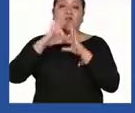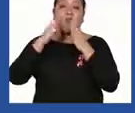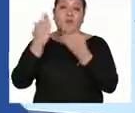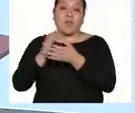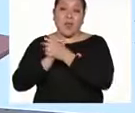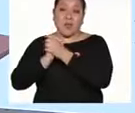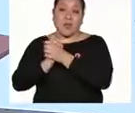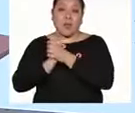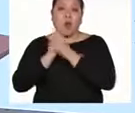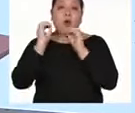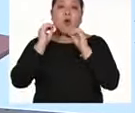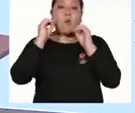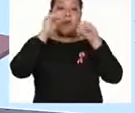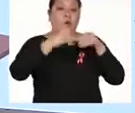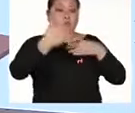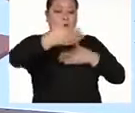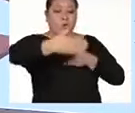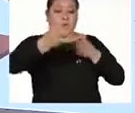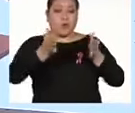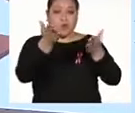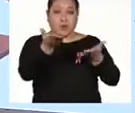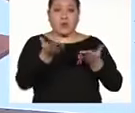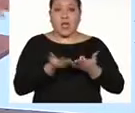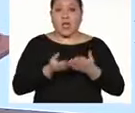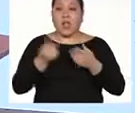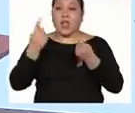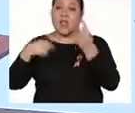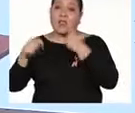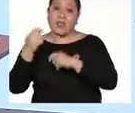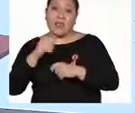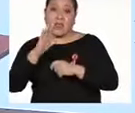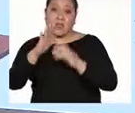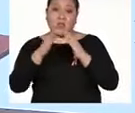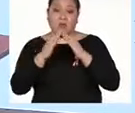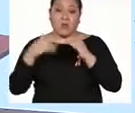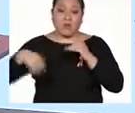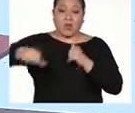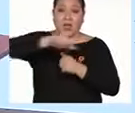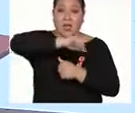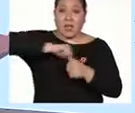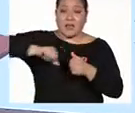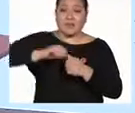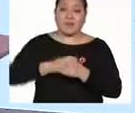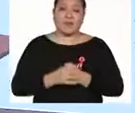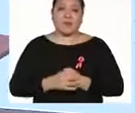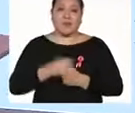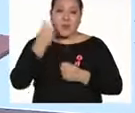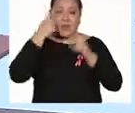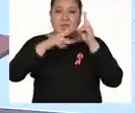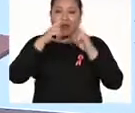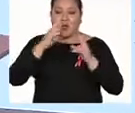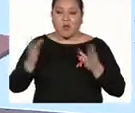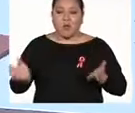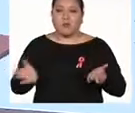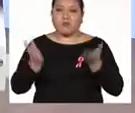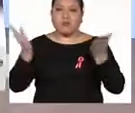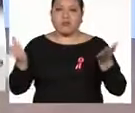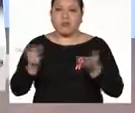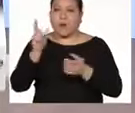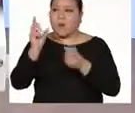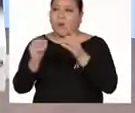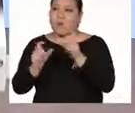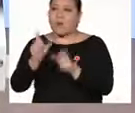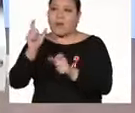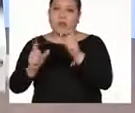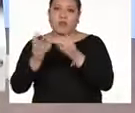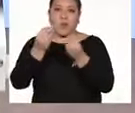amigos. O cuélgalo en tu sala, en la bodega de tu barrio o en tu espacio comunal. Vas a ver cómo inspiras a más personas.